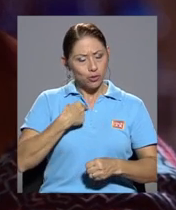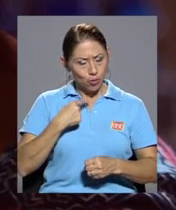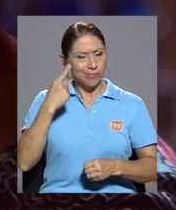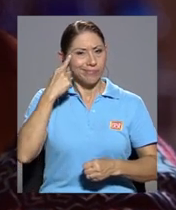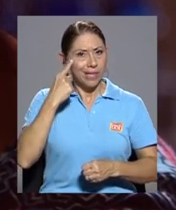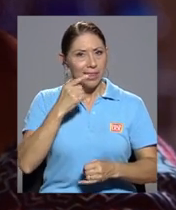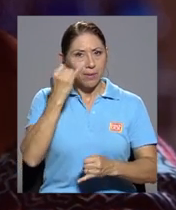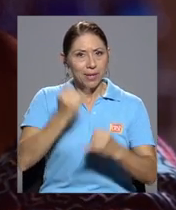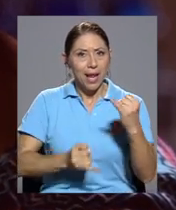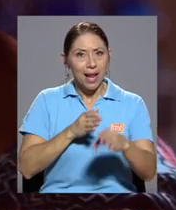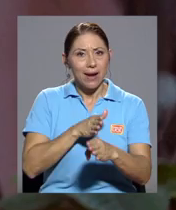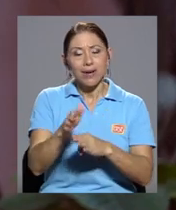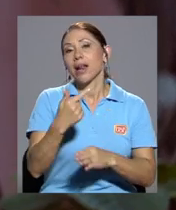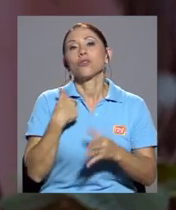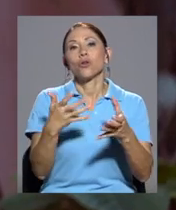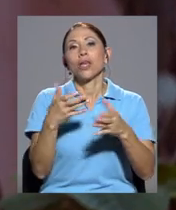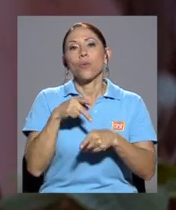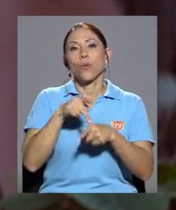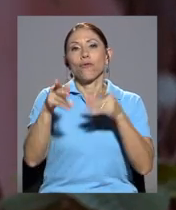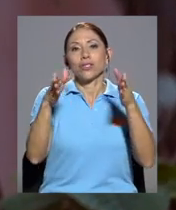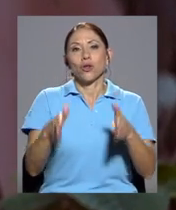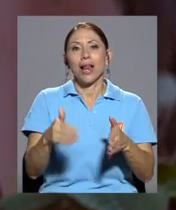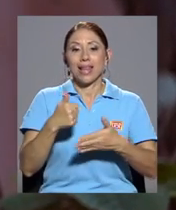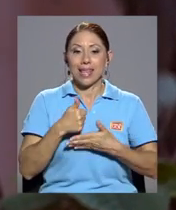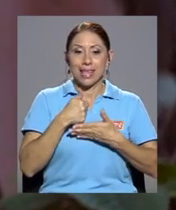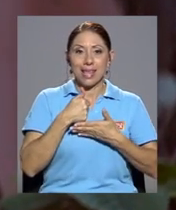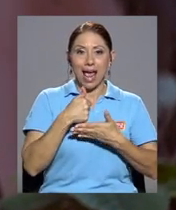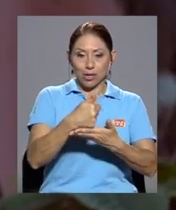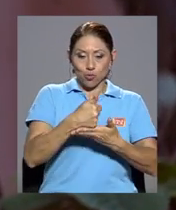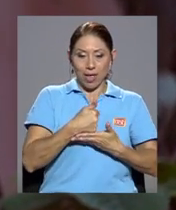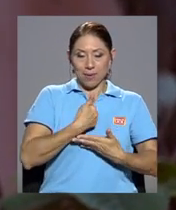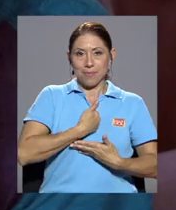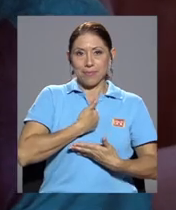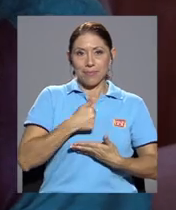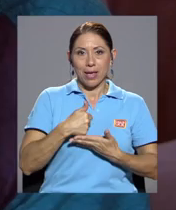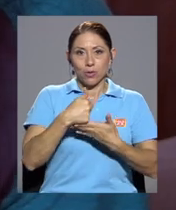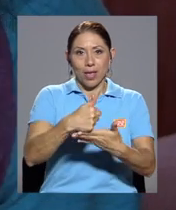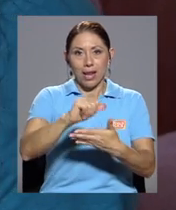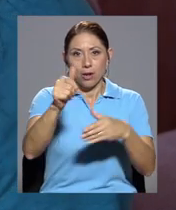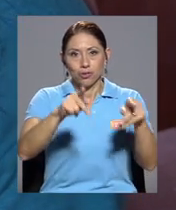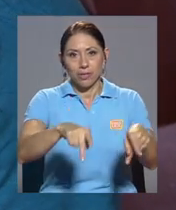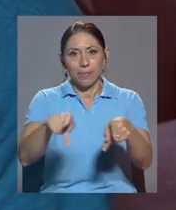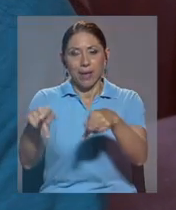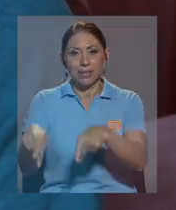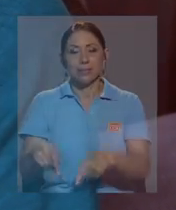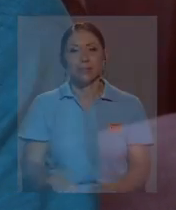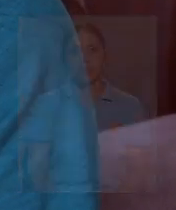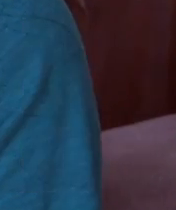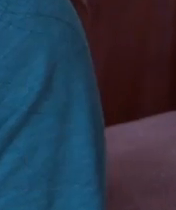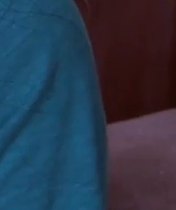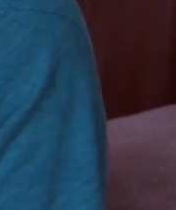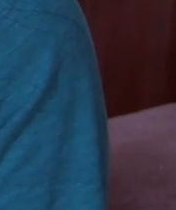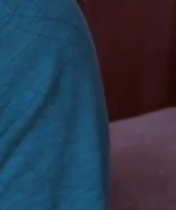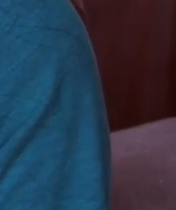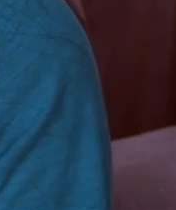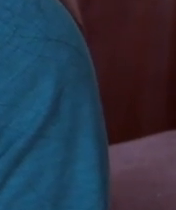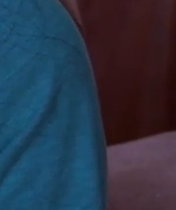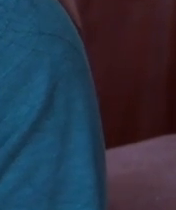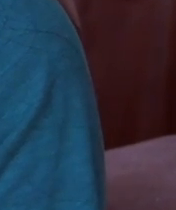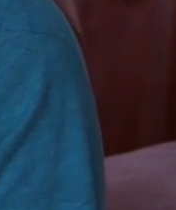porque porque quiero ser un profesional y quiere ayudar de alguna manera a mí mismo y a los demás ah